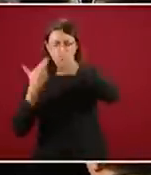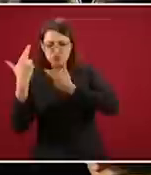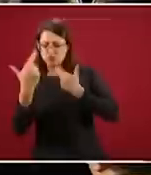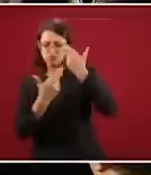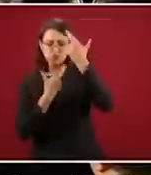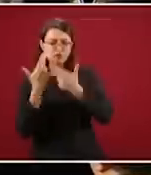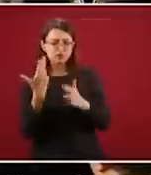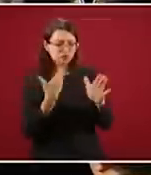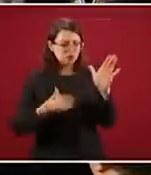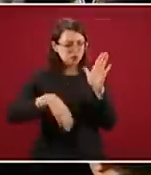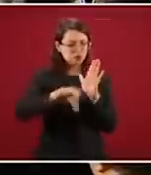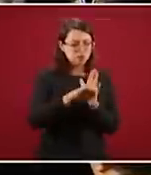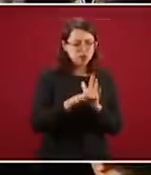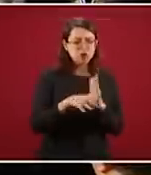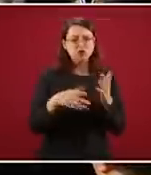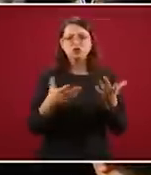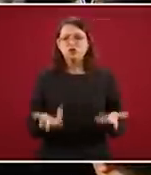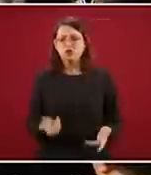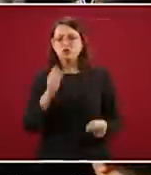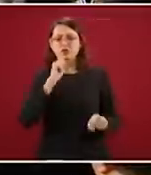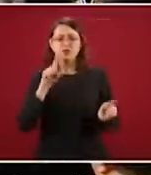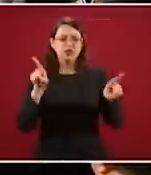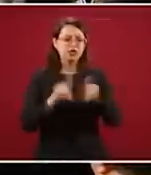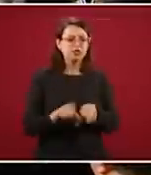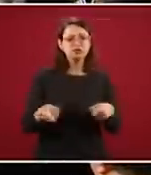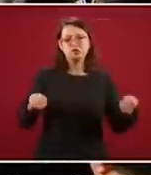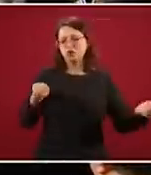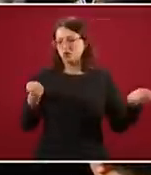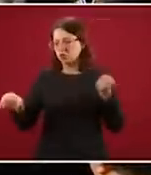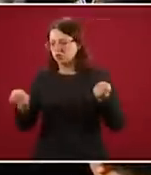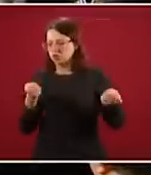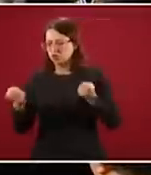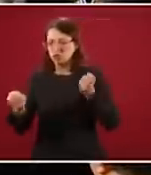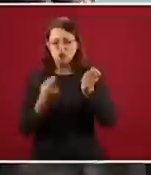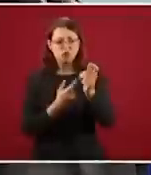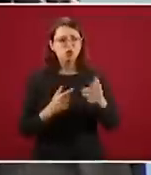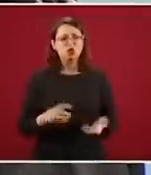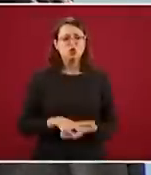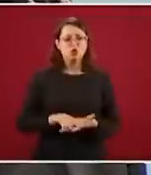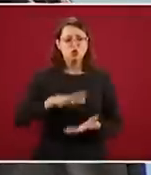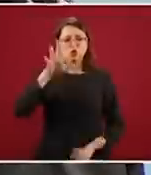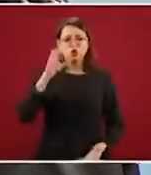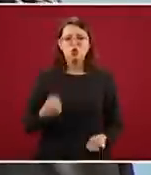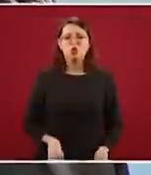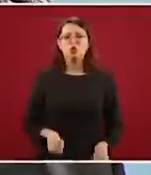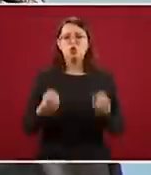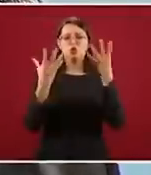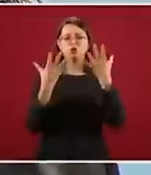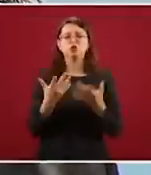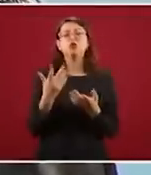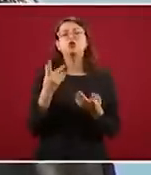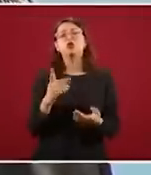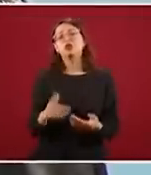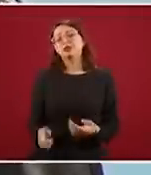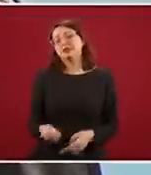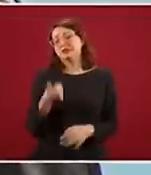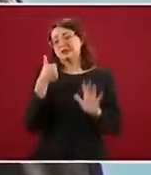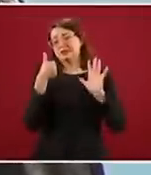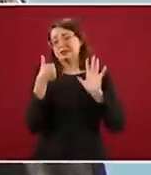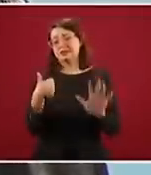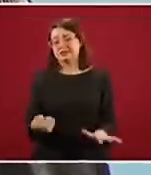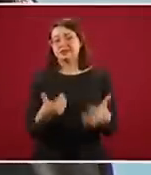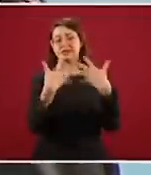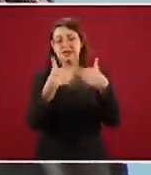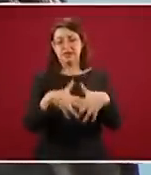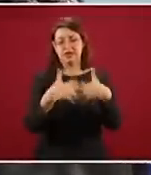de control y medidas de control volumétrico. Esto en 6 refinerías, en 39